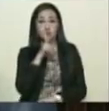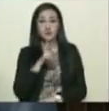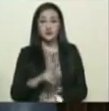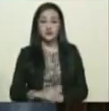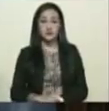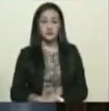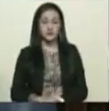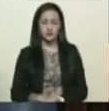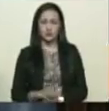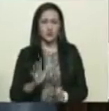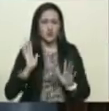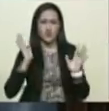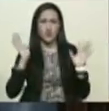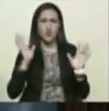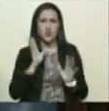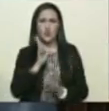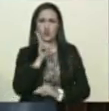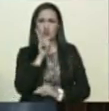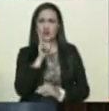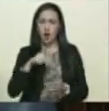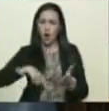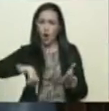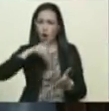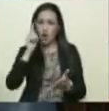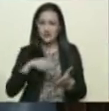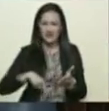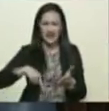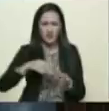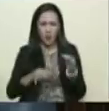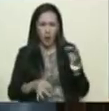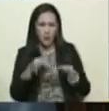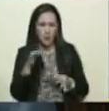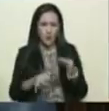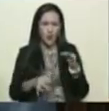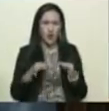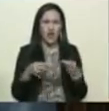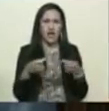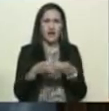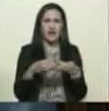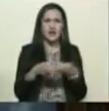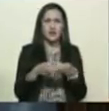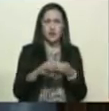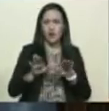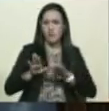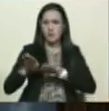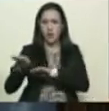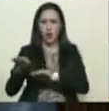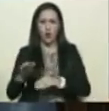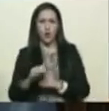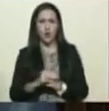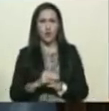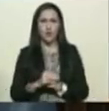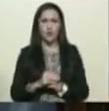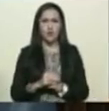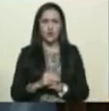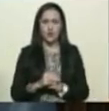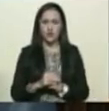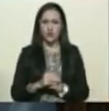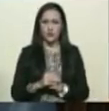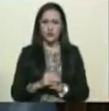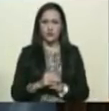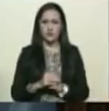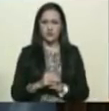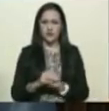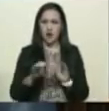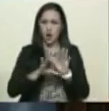escandalosos con este tipo de contrato con bufete actuando a espaldas de la legalidad de la